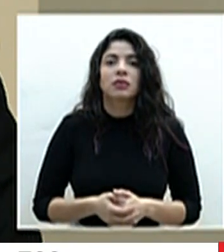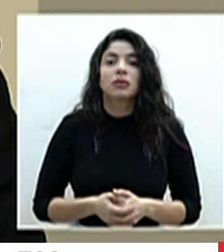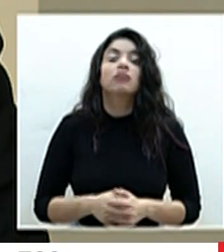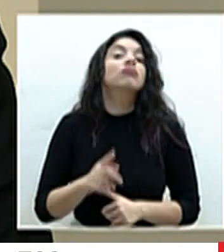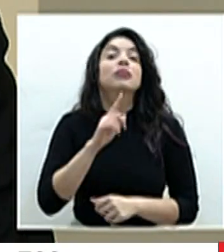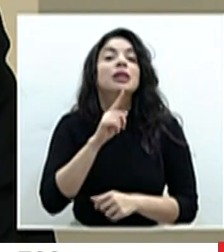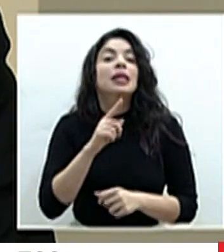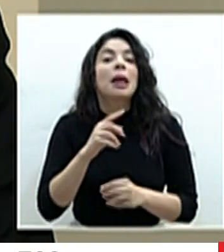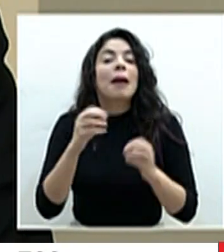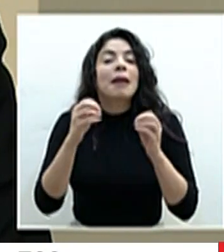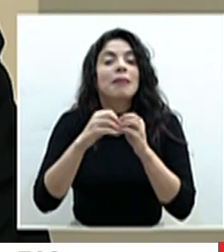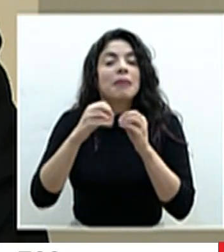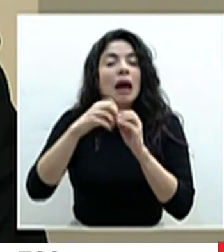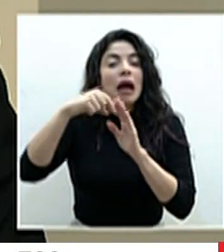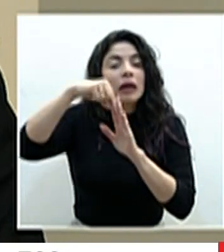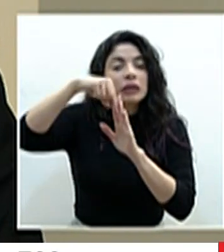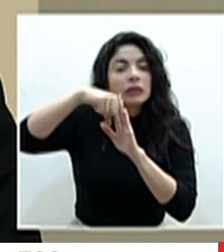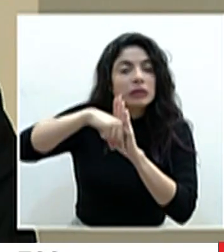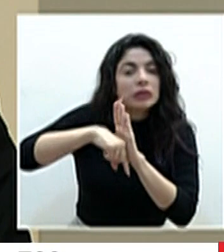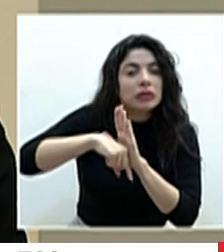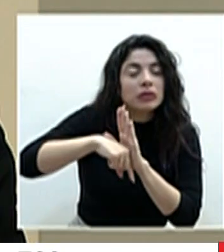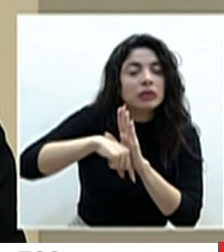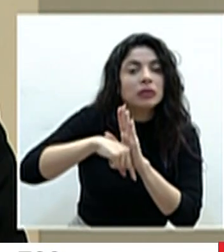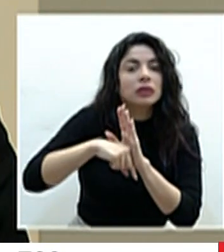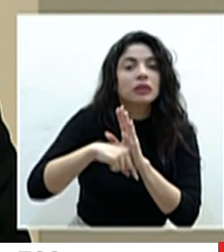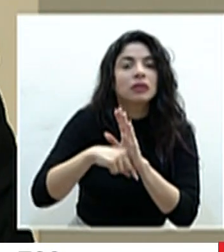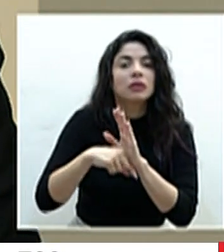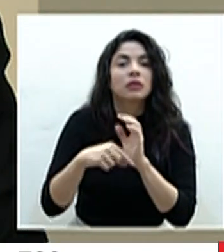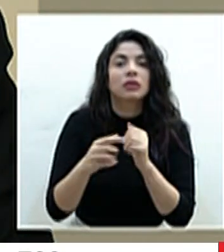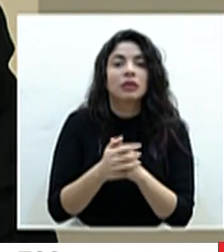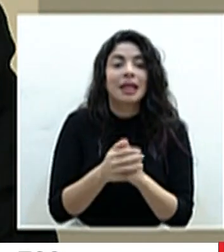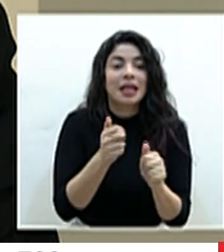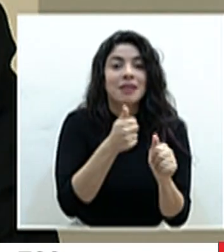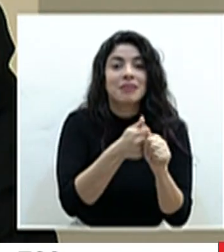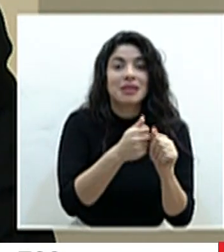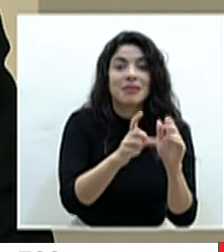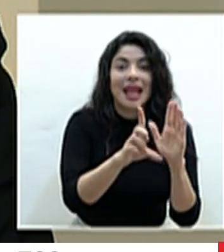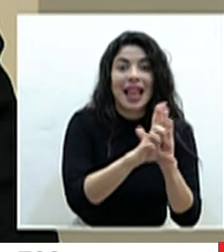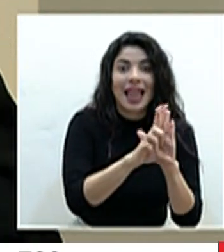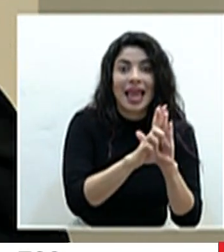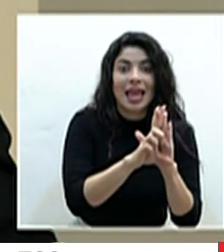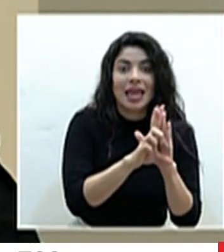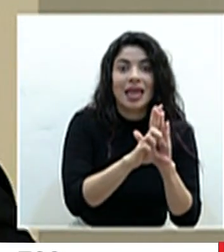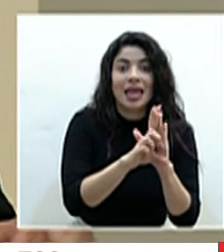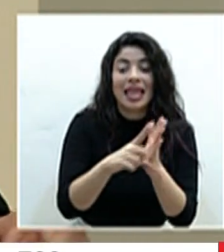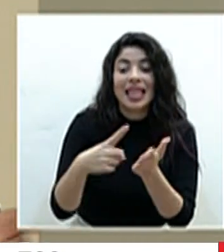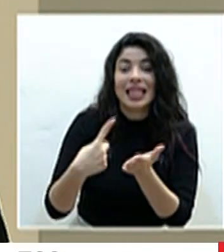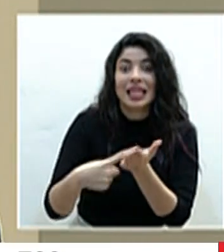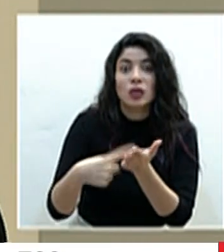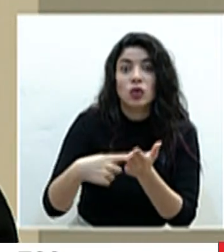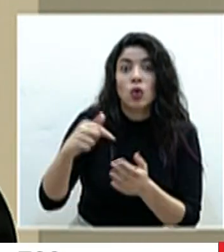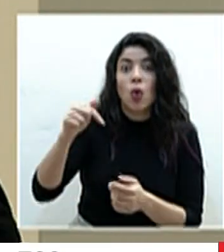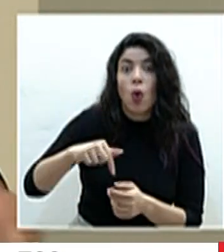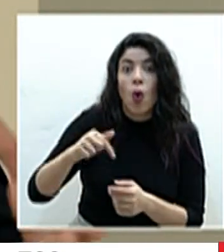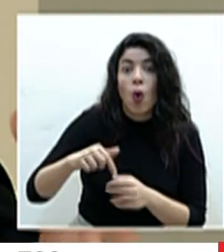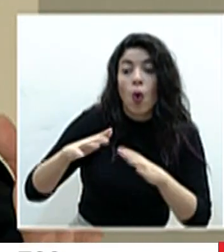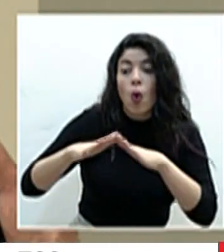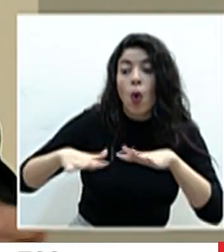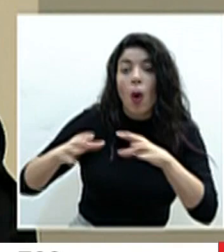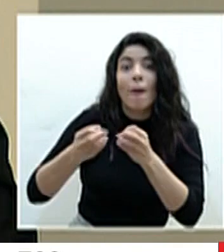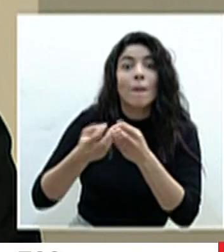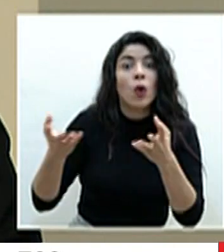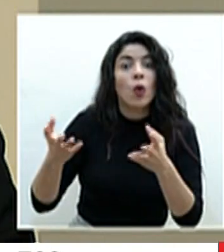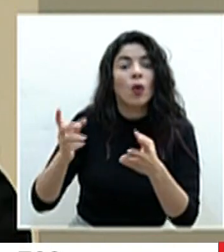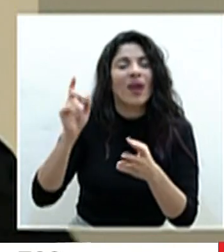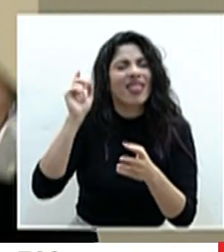más allá de la propia ley y esa discusión, hoy todo el sector público está